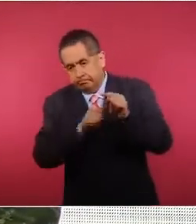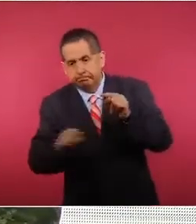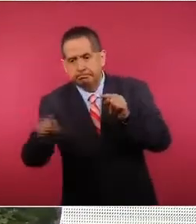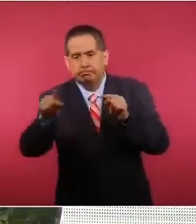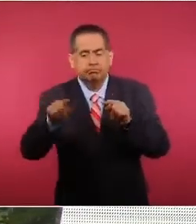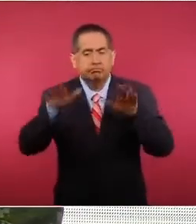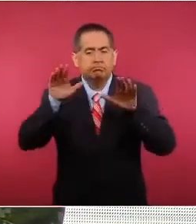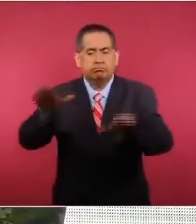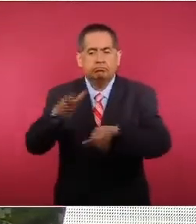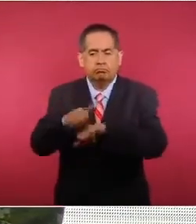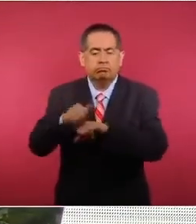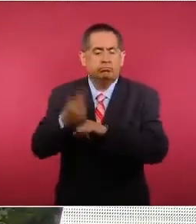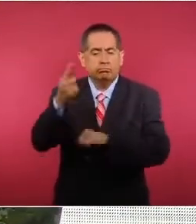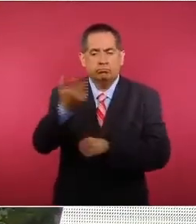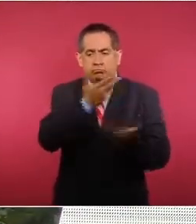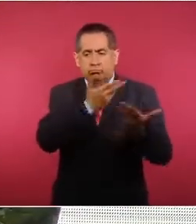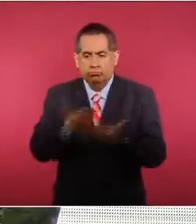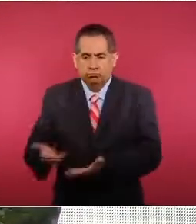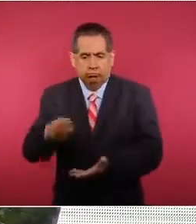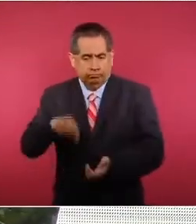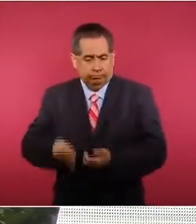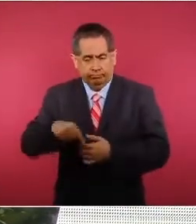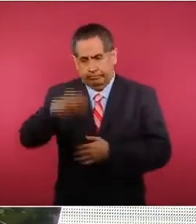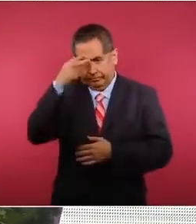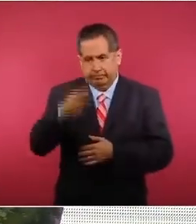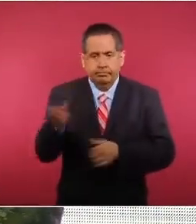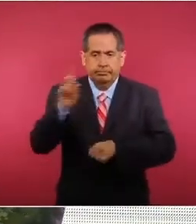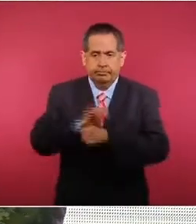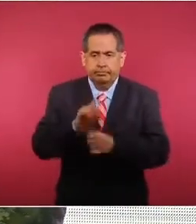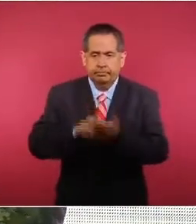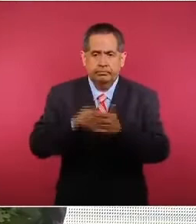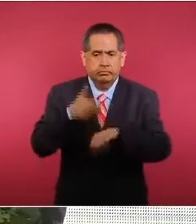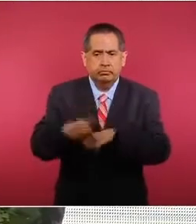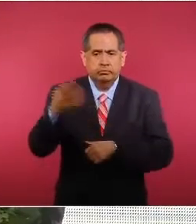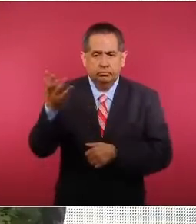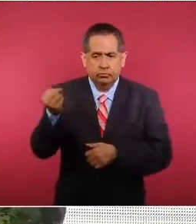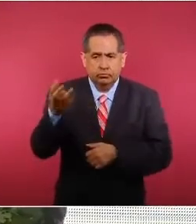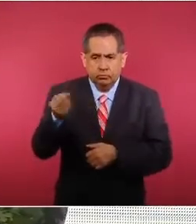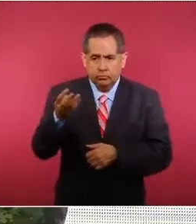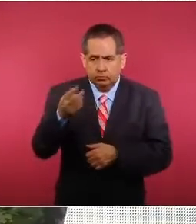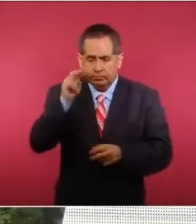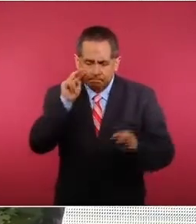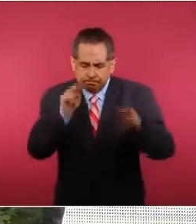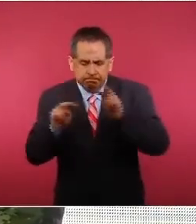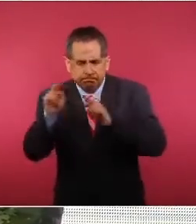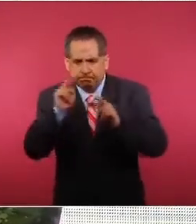número 1, llegando el día 9. Ahí permanece para poder hacer